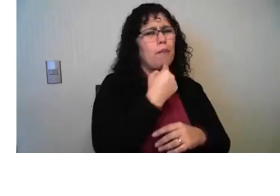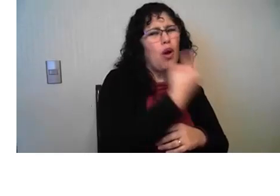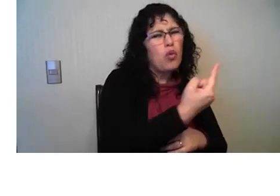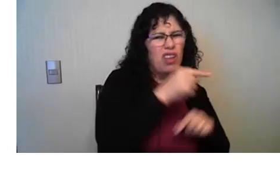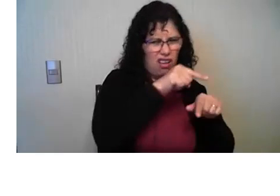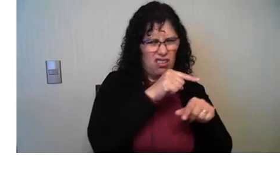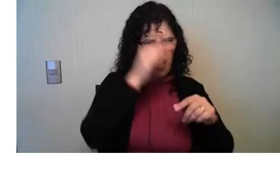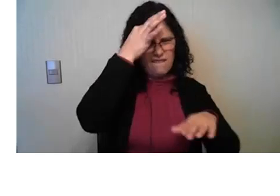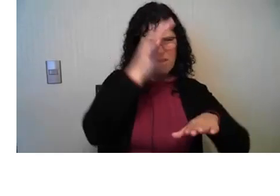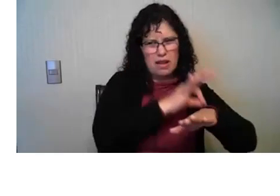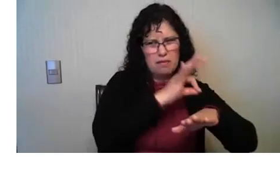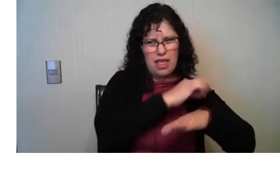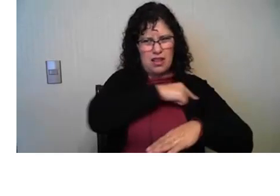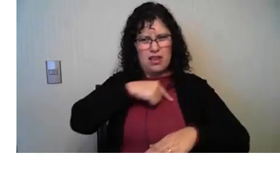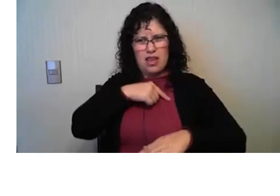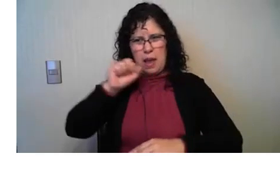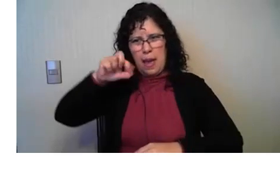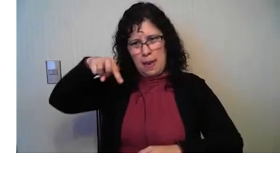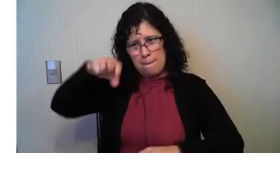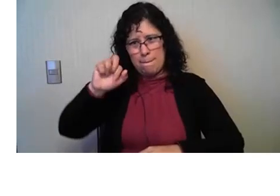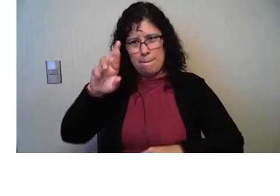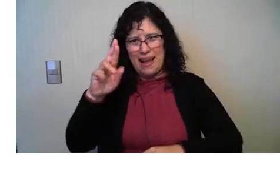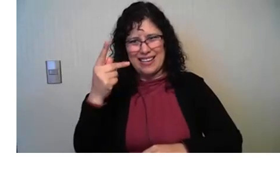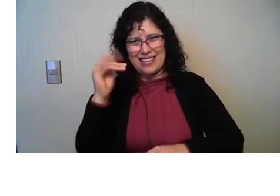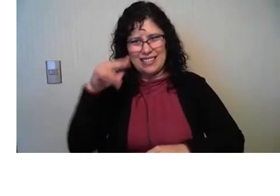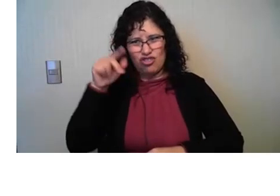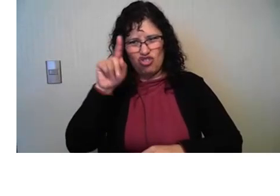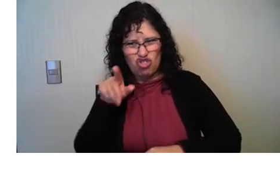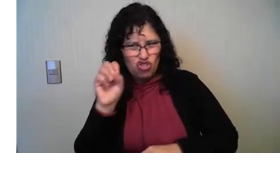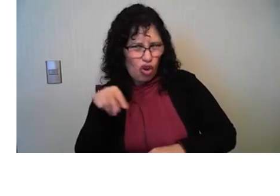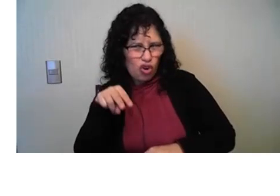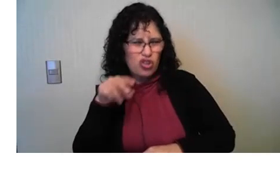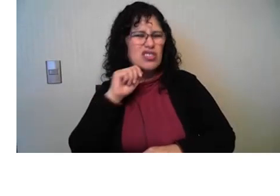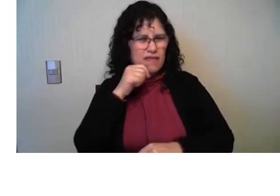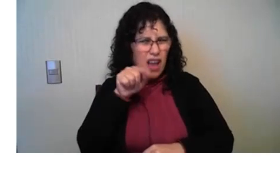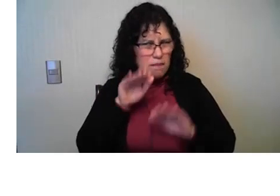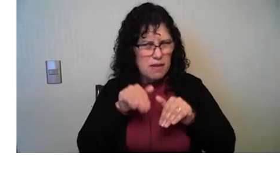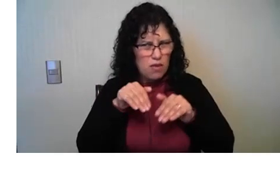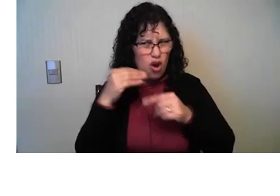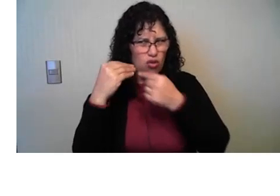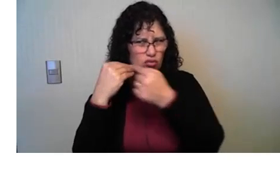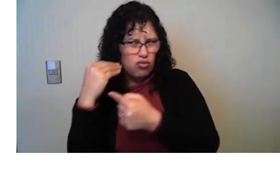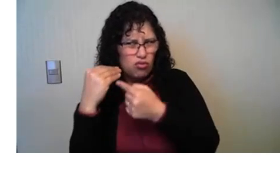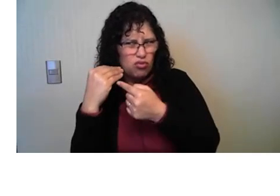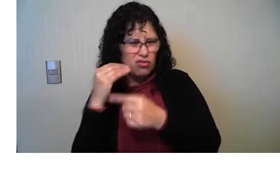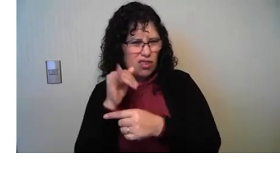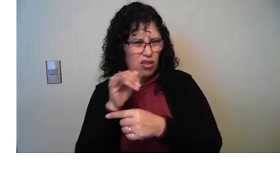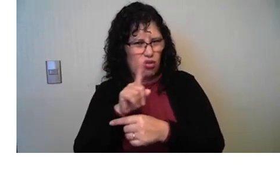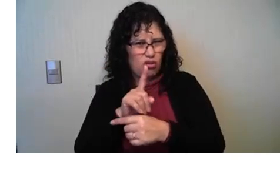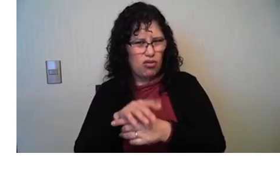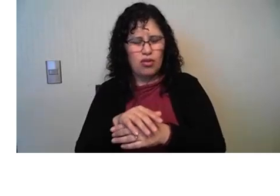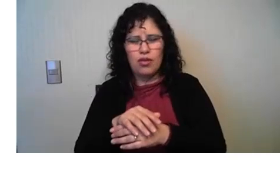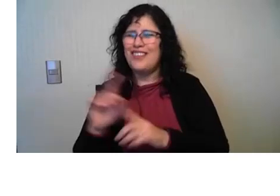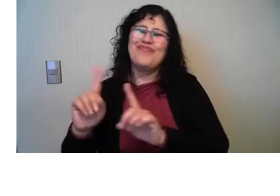como, Eso como tiene la que ver ataxia. eso tiene que ver con la falta de producción